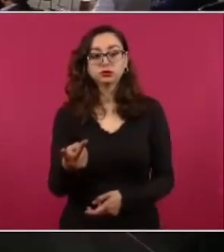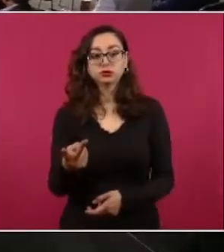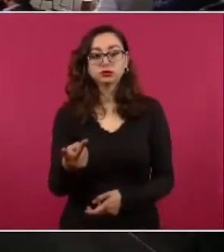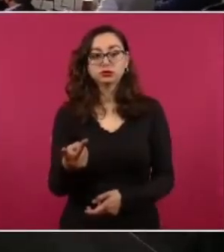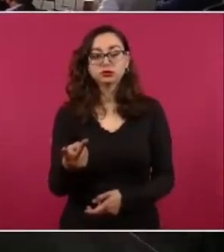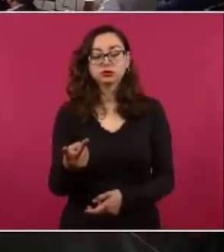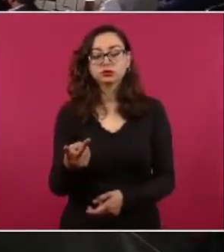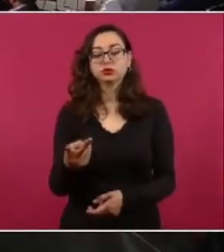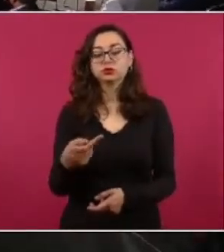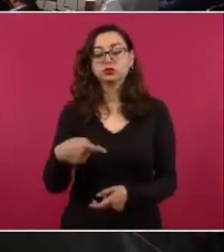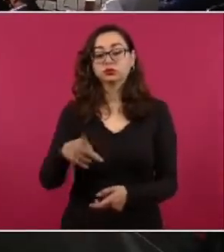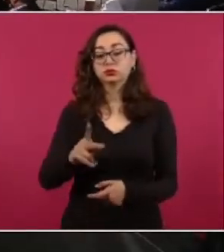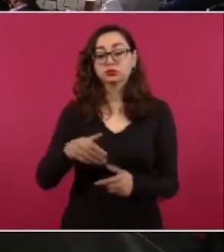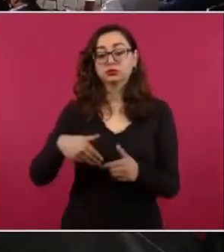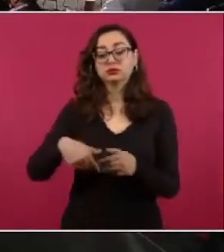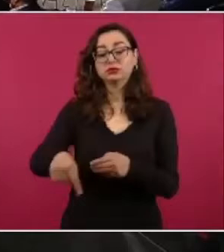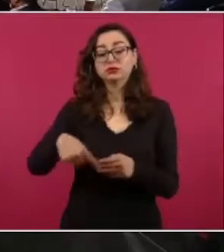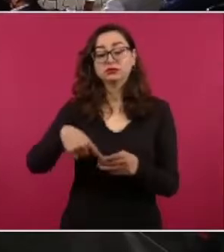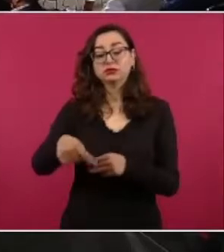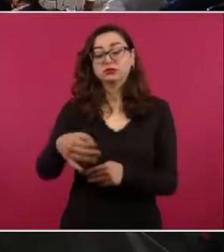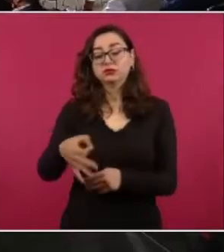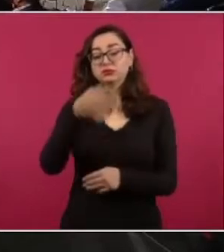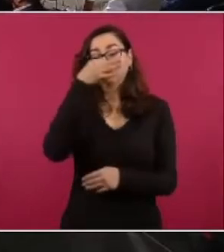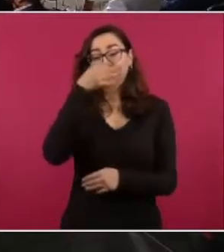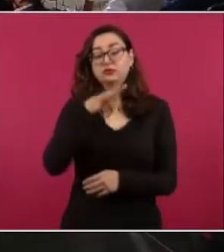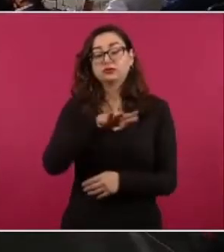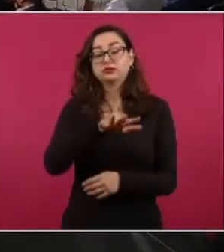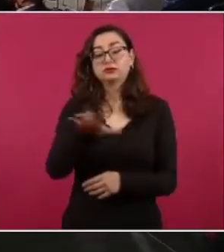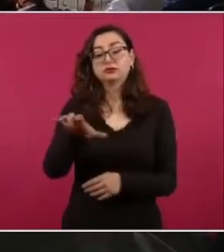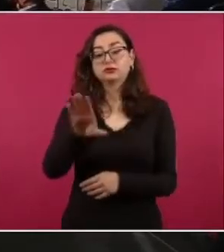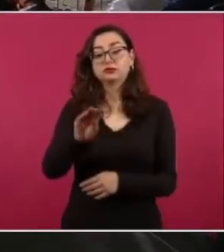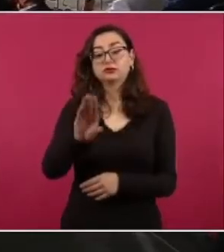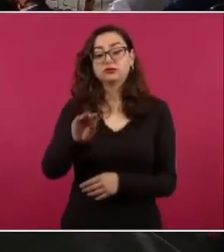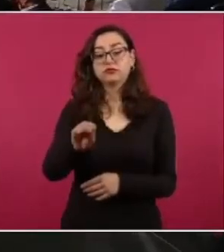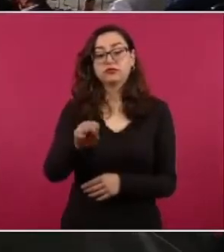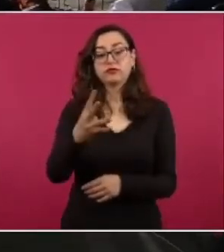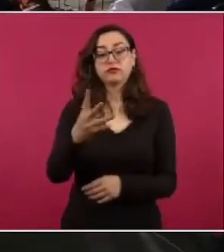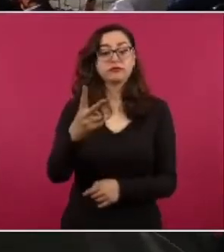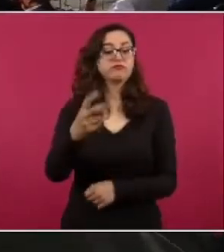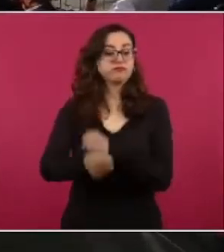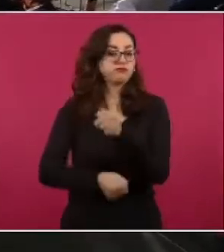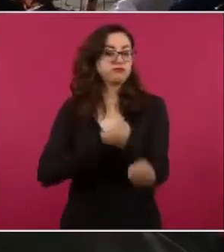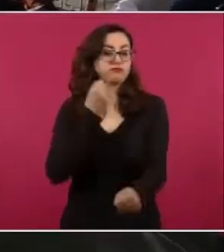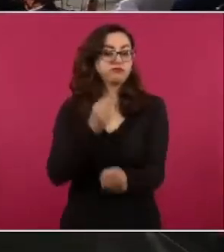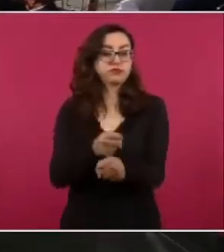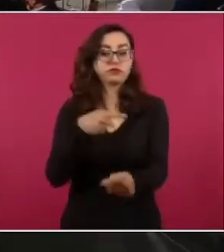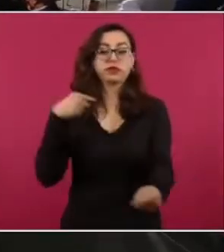a 594 instalaciones antes de que terminemos,